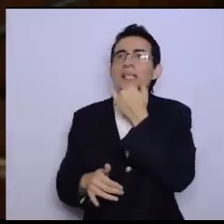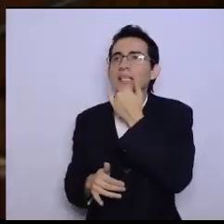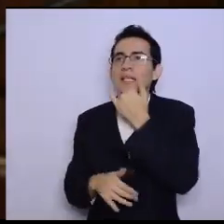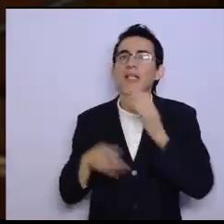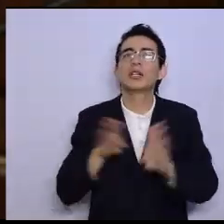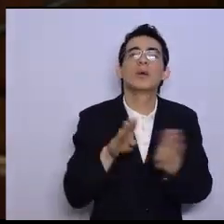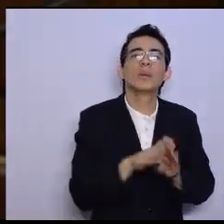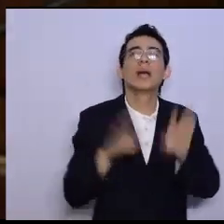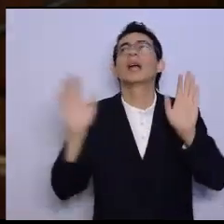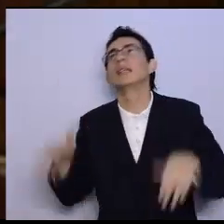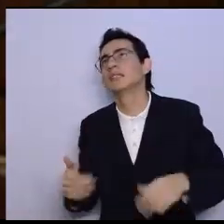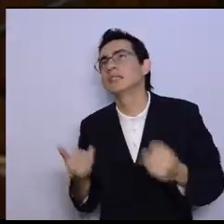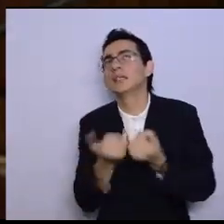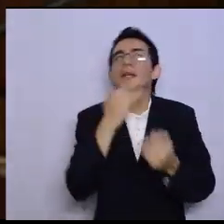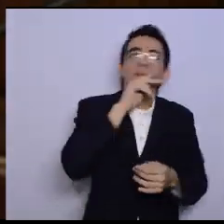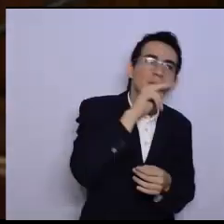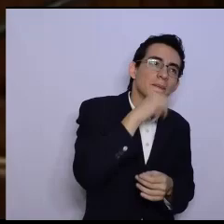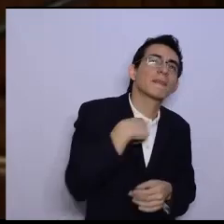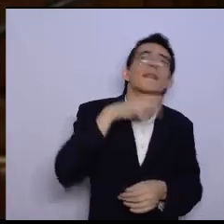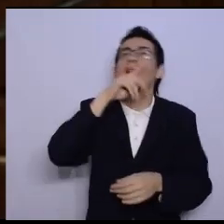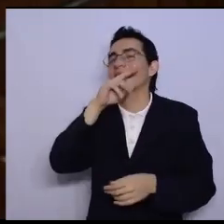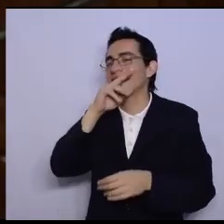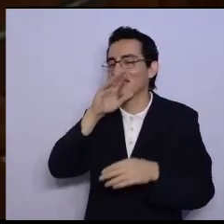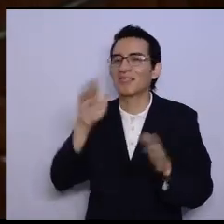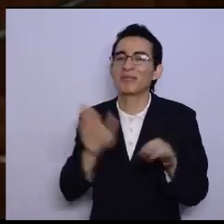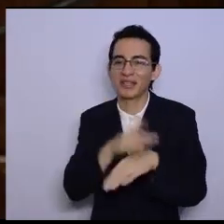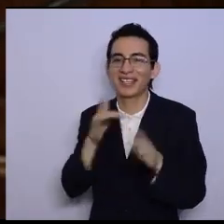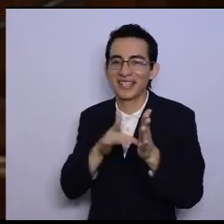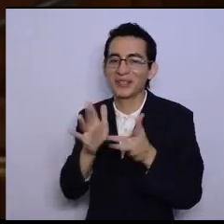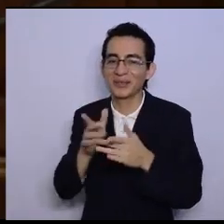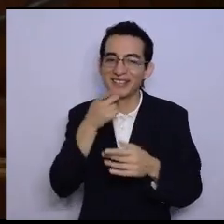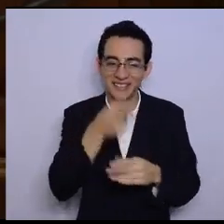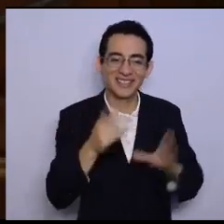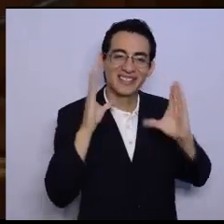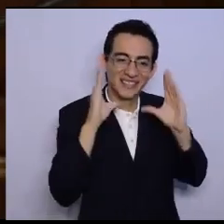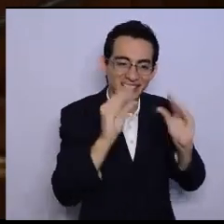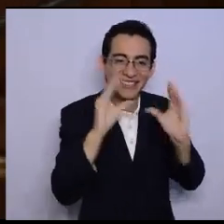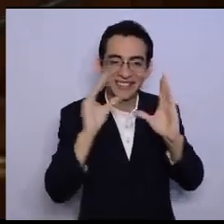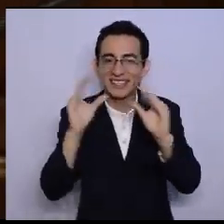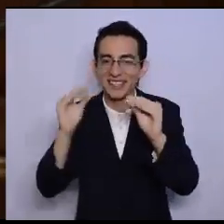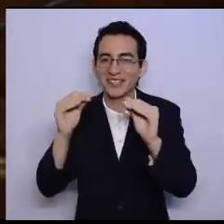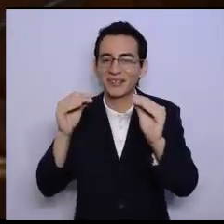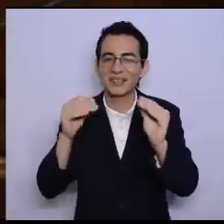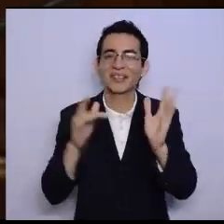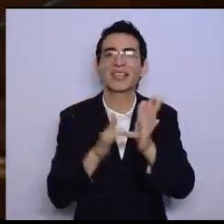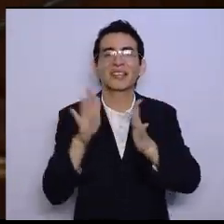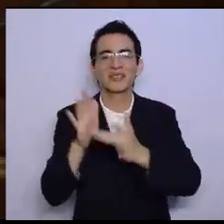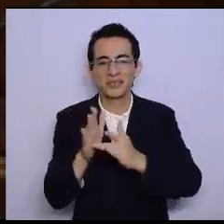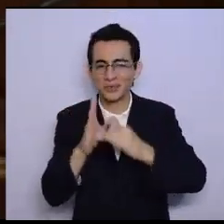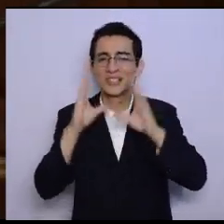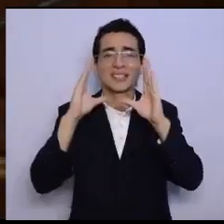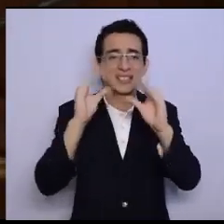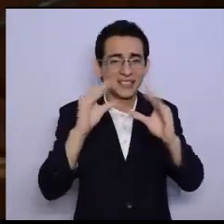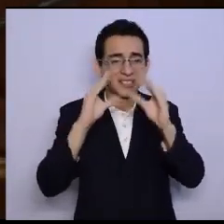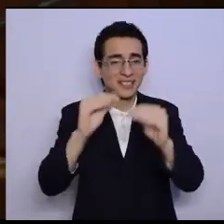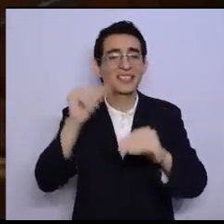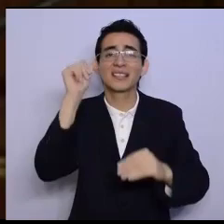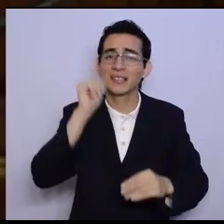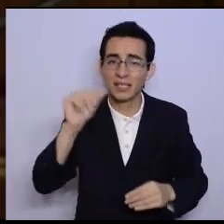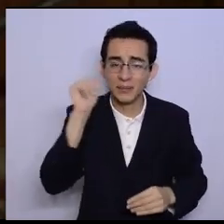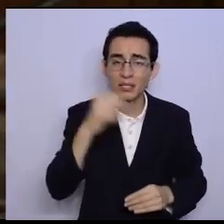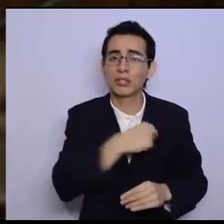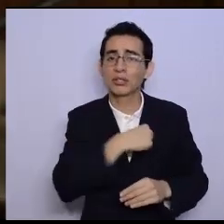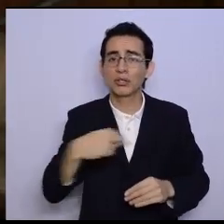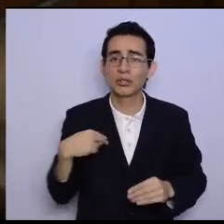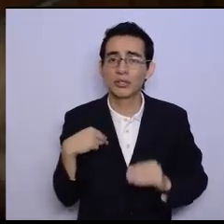pasaron, ay, ay. Porque el Señor los estaba enseñando. El Señor te está enseñando. Nos está